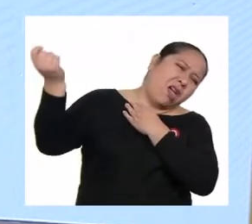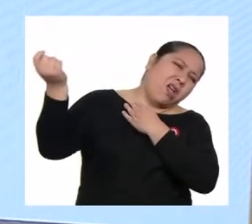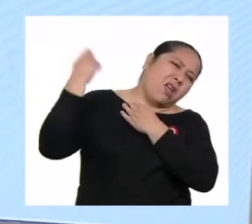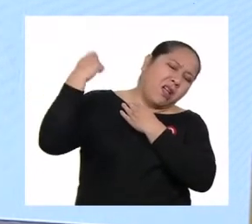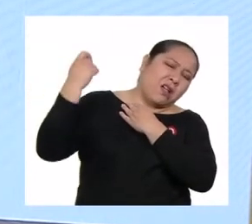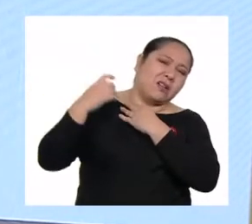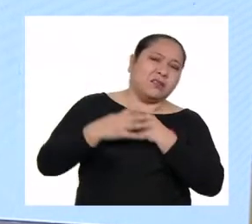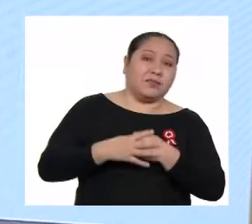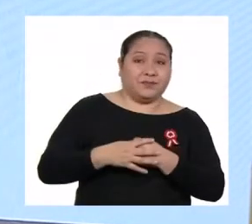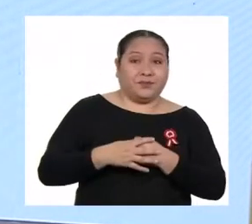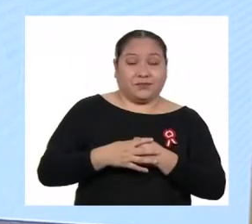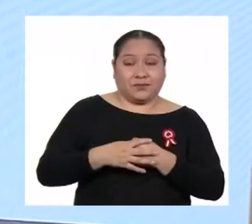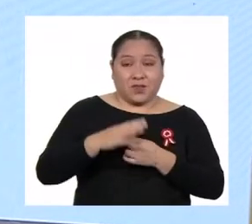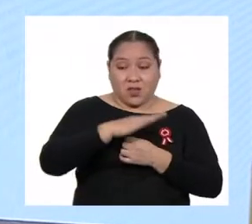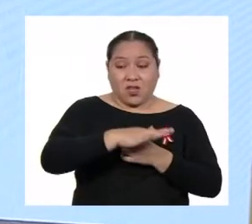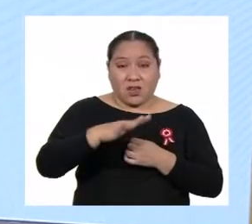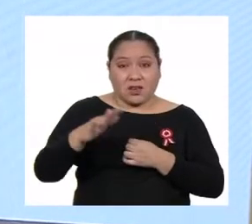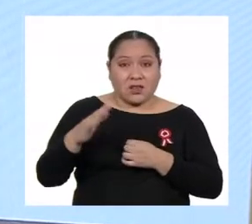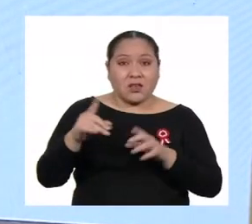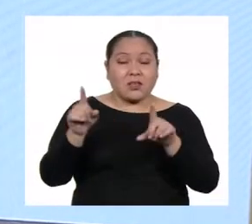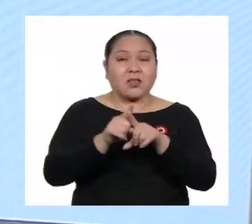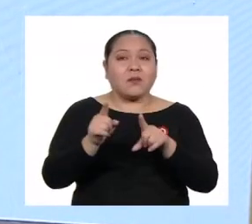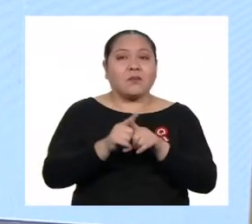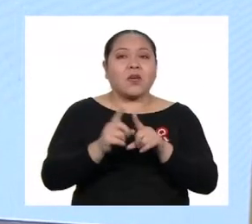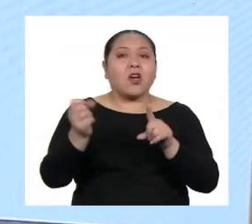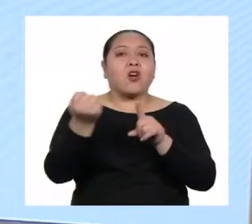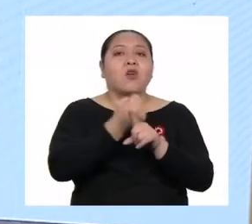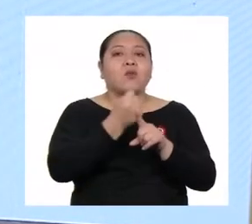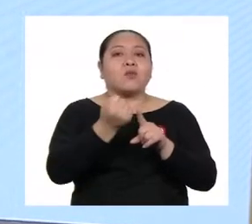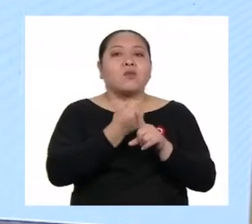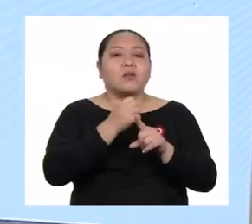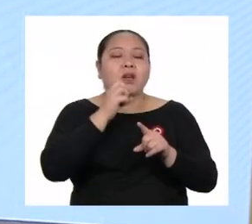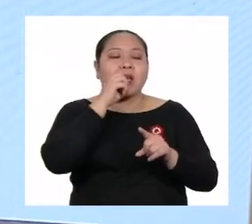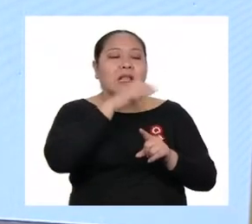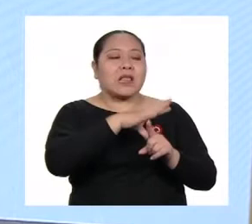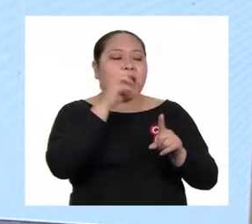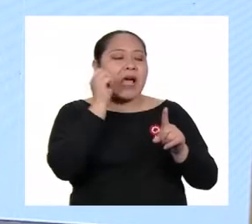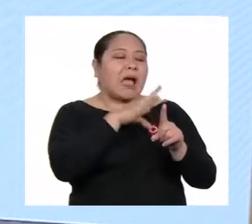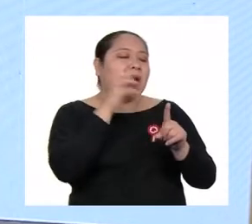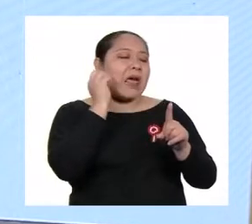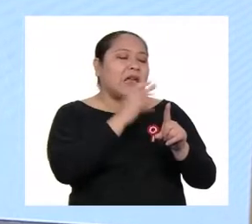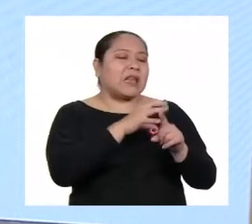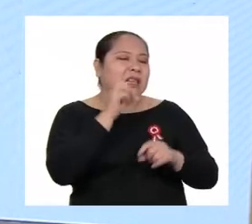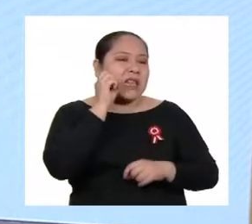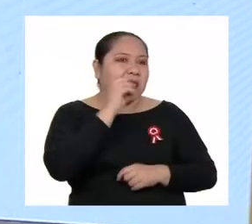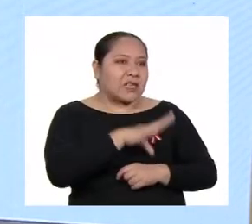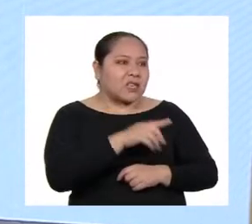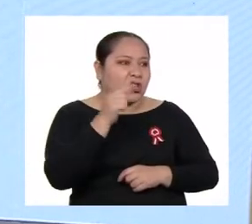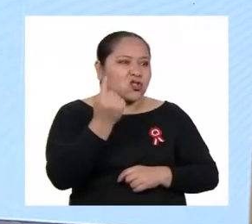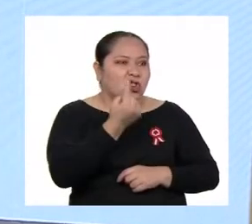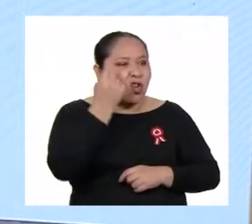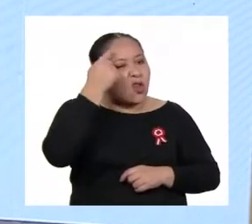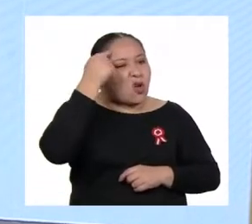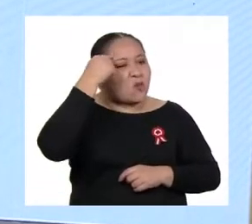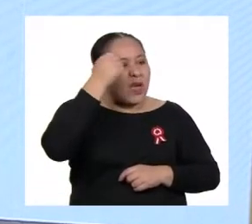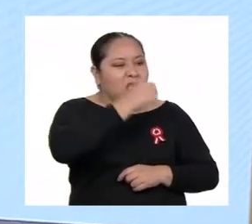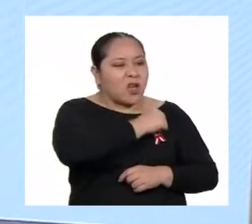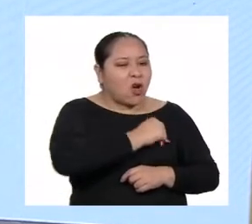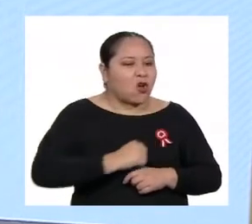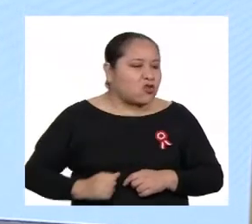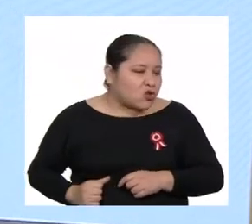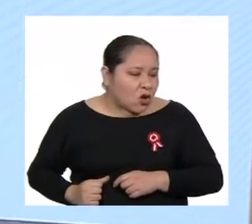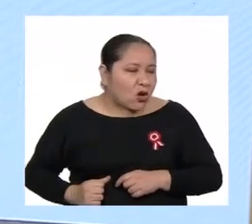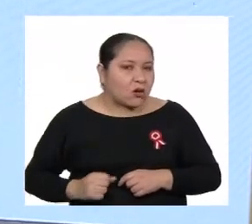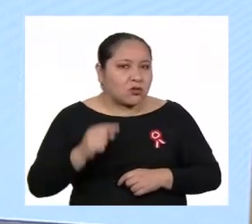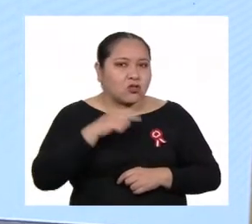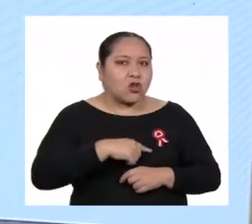niño. Y encima también había violencia psicológica. Su abuela le decía: solo piensas en